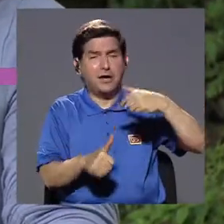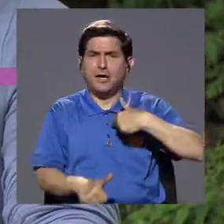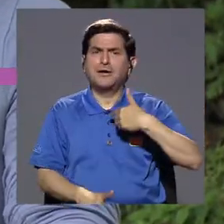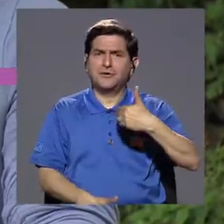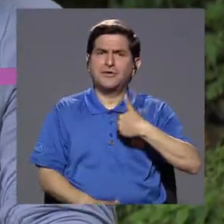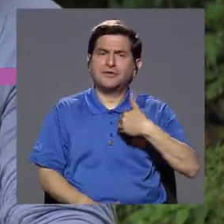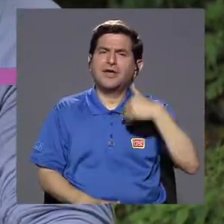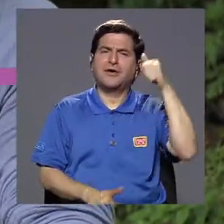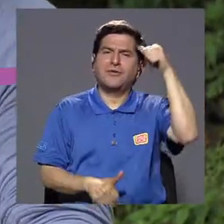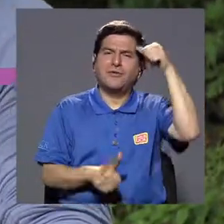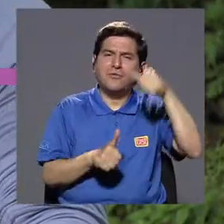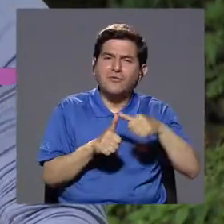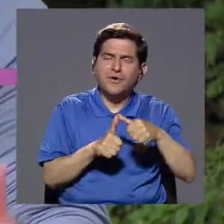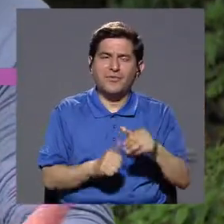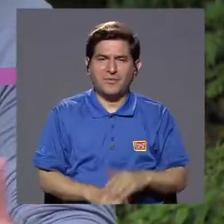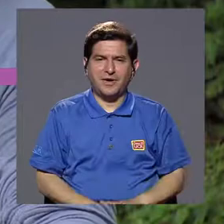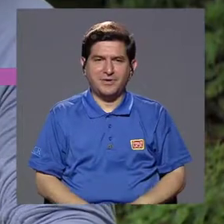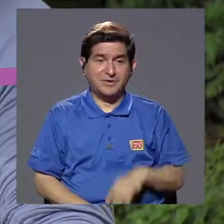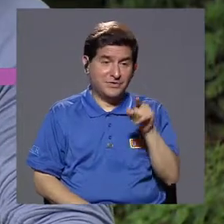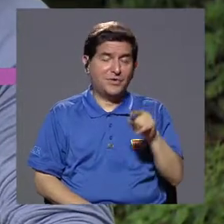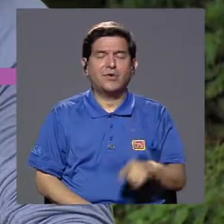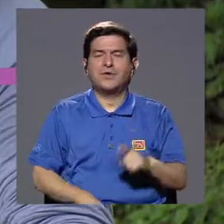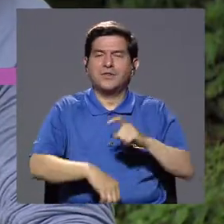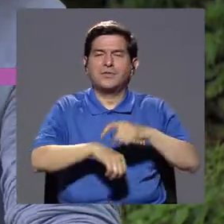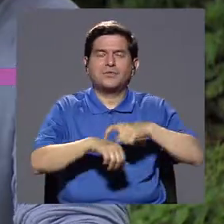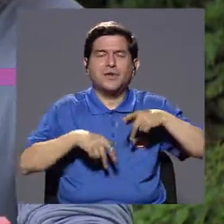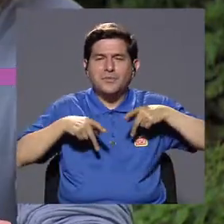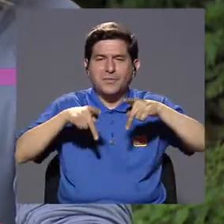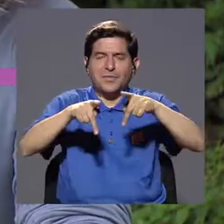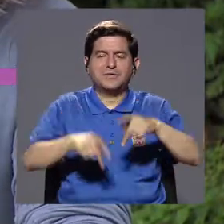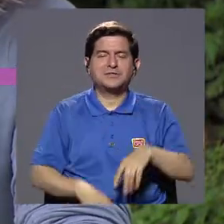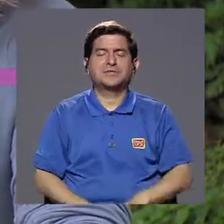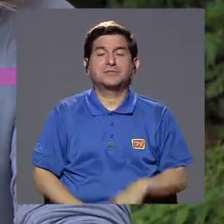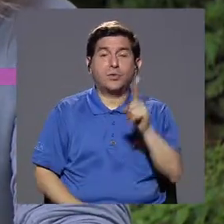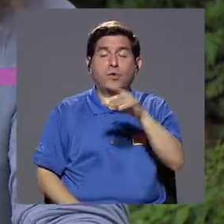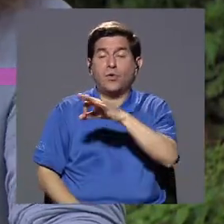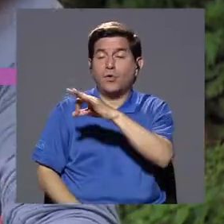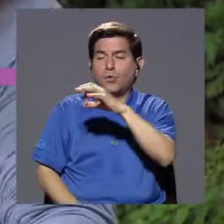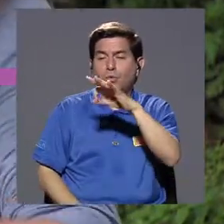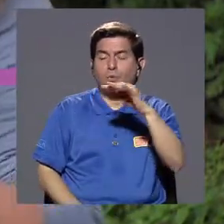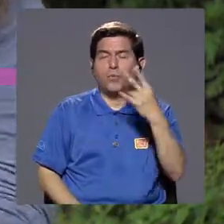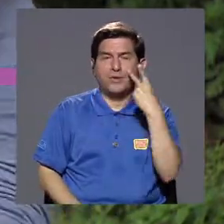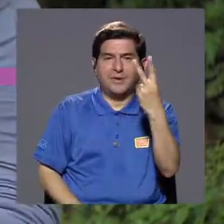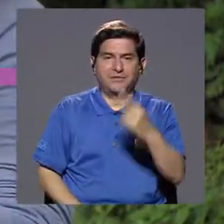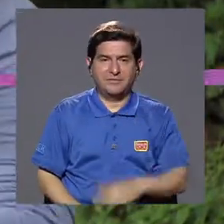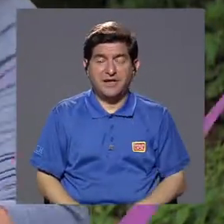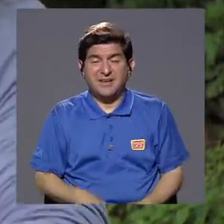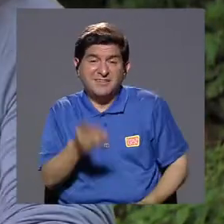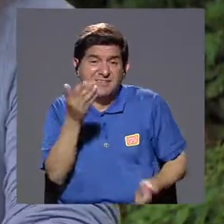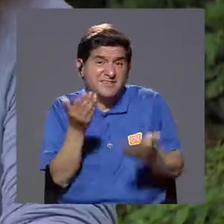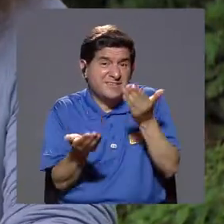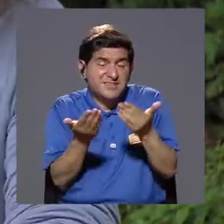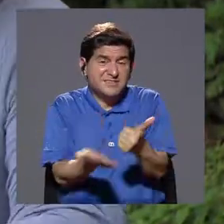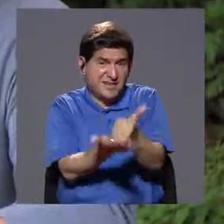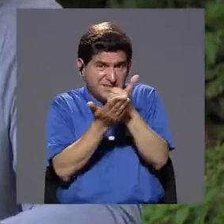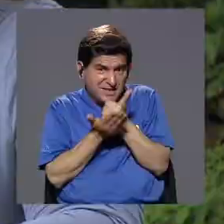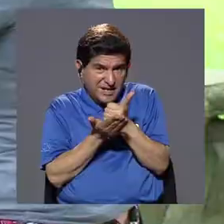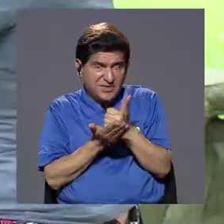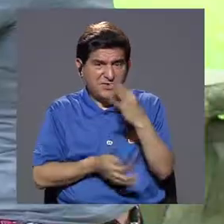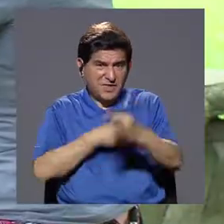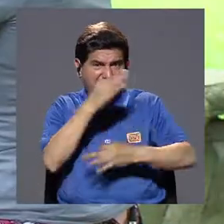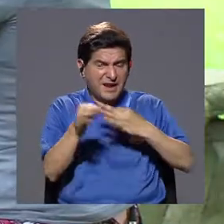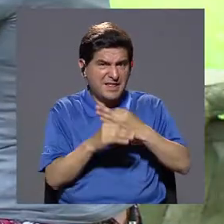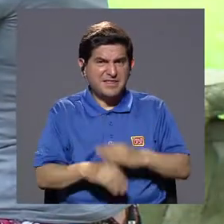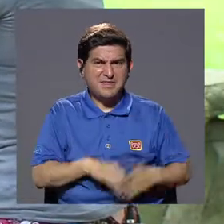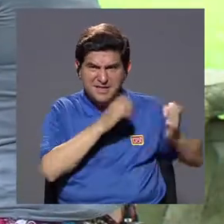manzana de un paseo que hice de la mariposa que vi y bueno eso nos puede ayudar podría ser como una estrategia tal vez como para